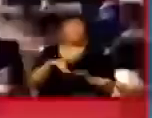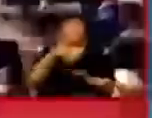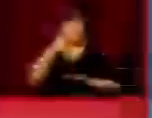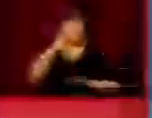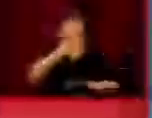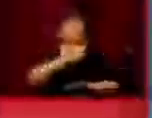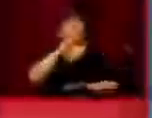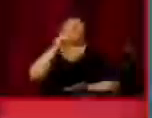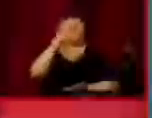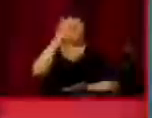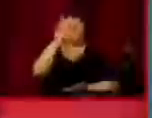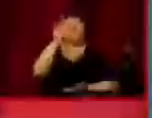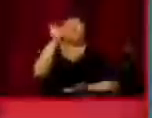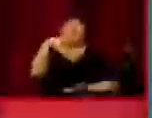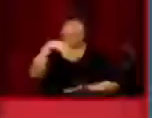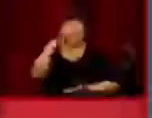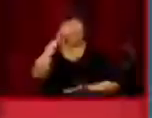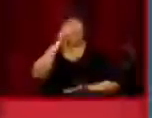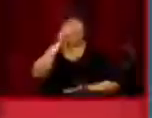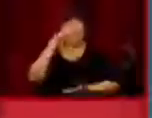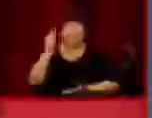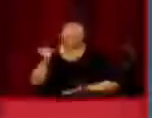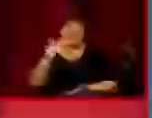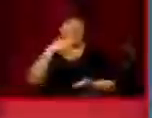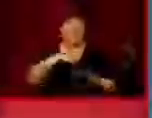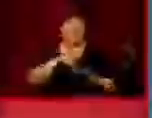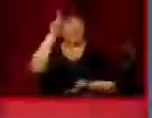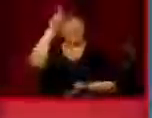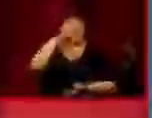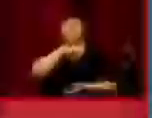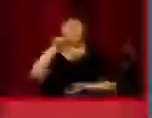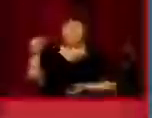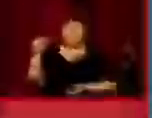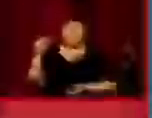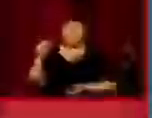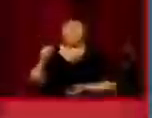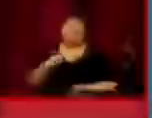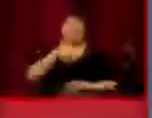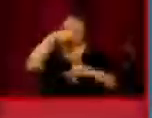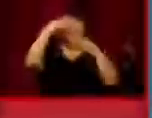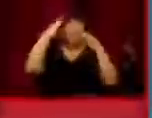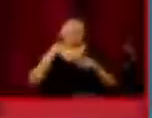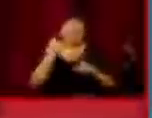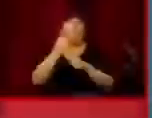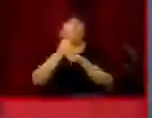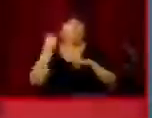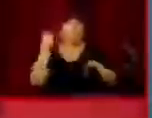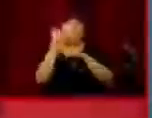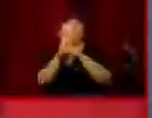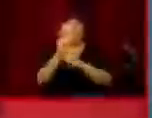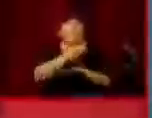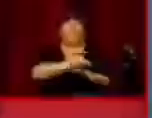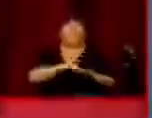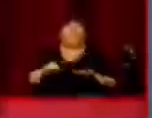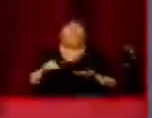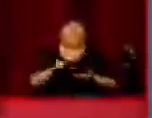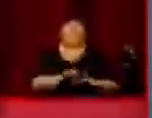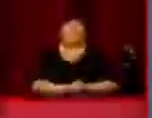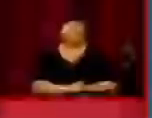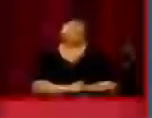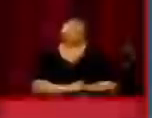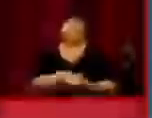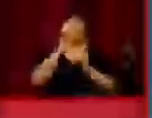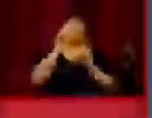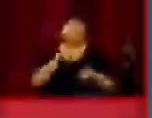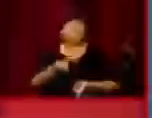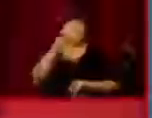¿no? Que va a ser, el gobierno dice, el acuerdo con el fondo no implica un ajuste, es decir, está tratando de vender que el fondo esta vez es bueno, pero todos saben,